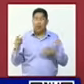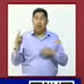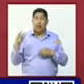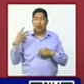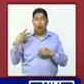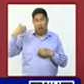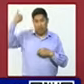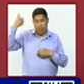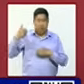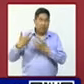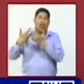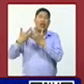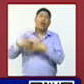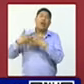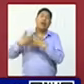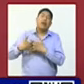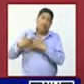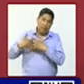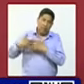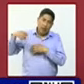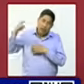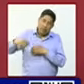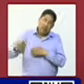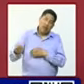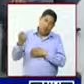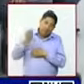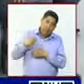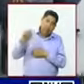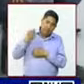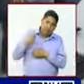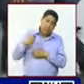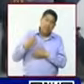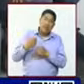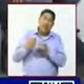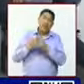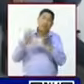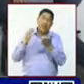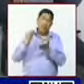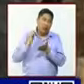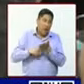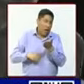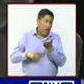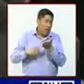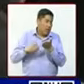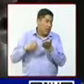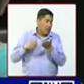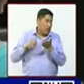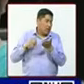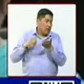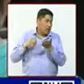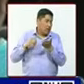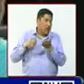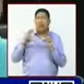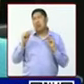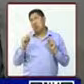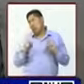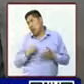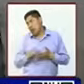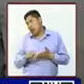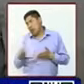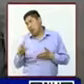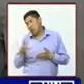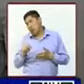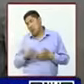El empleador debe garantizar el cumplimiento sin requerimiento alguno. Es decir, no, el empleador no puede argumentar que no ha pagado